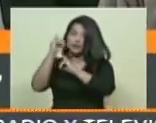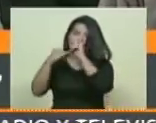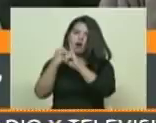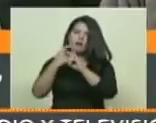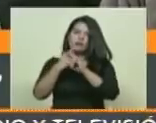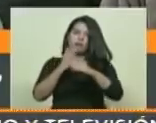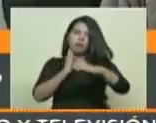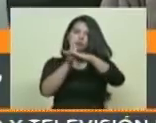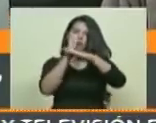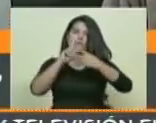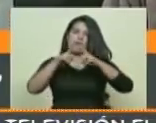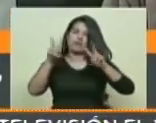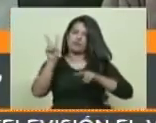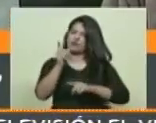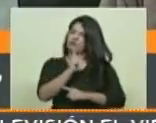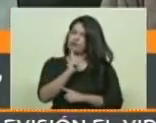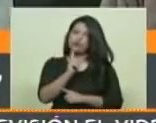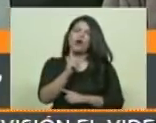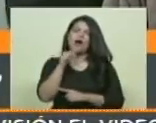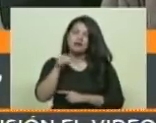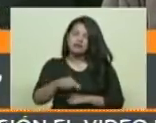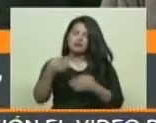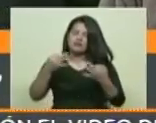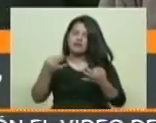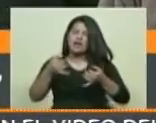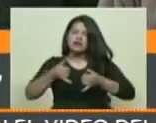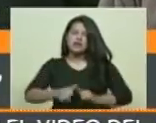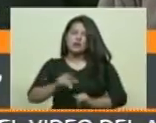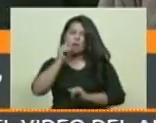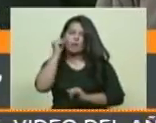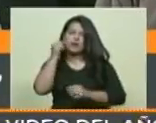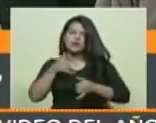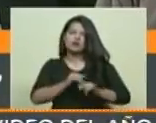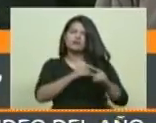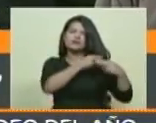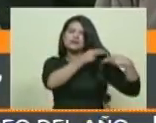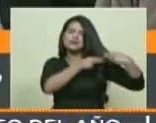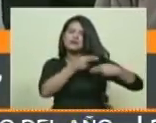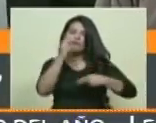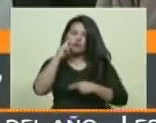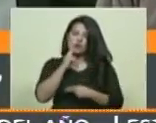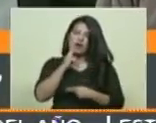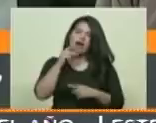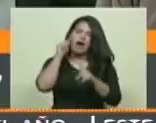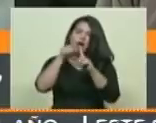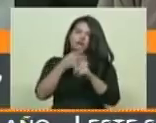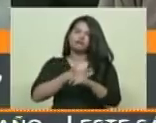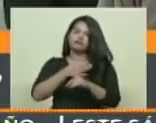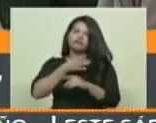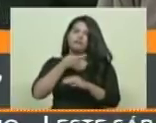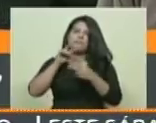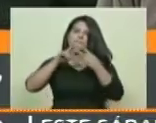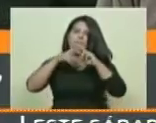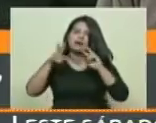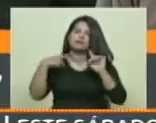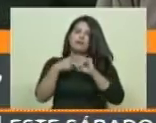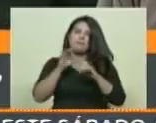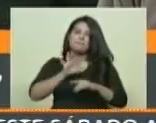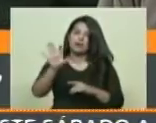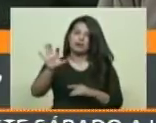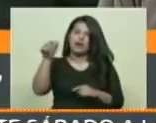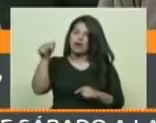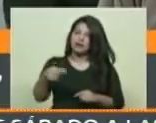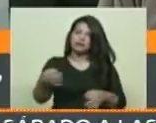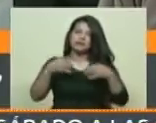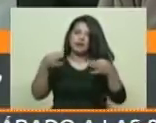y soberanía de Venezuela. Somos los hijos e hijas de Simón Bolívar, garantes de una patria que abriga sin distingo a